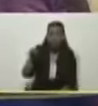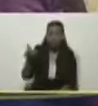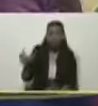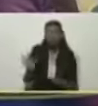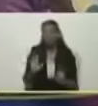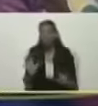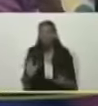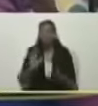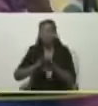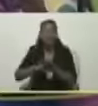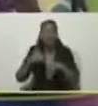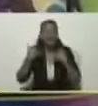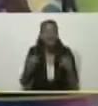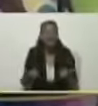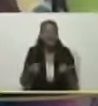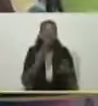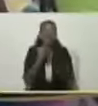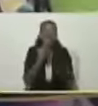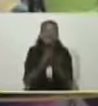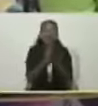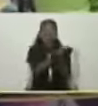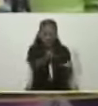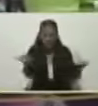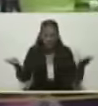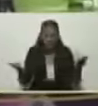Bueno, primero quiero agradecer